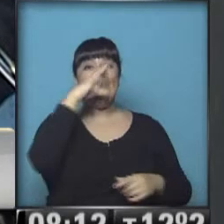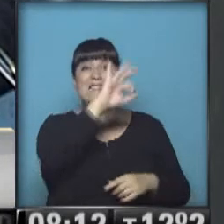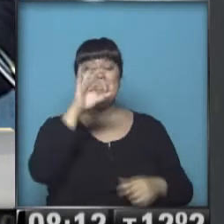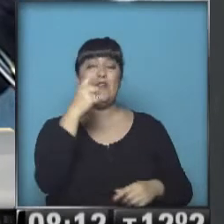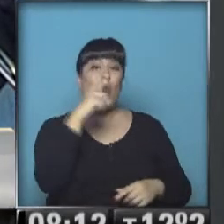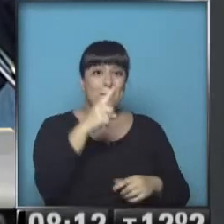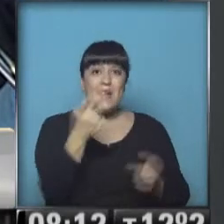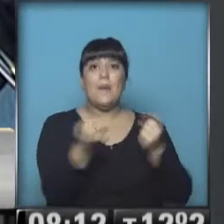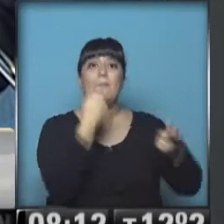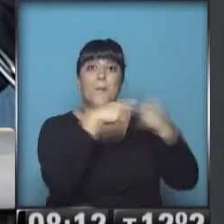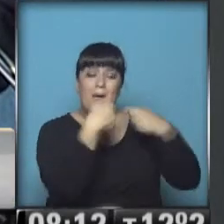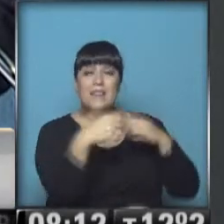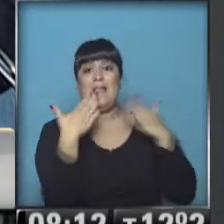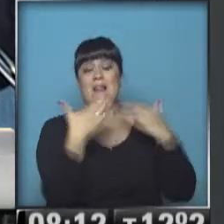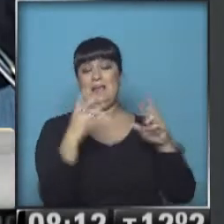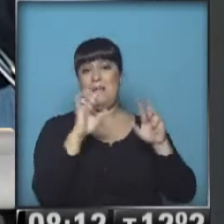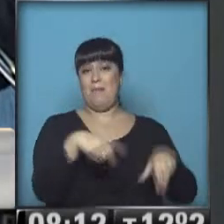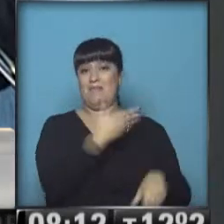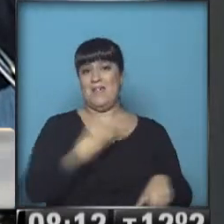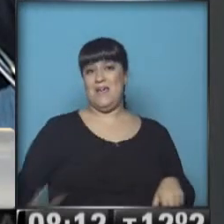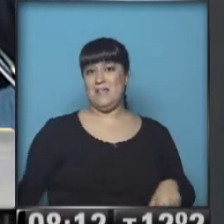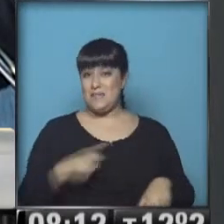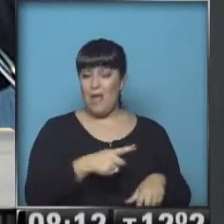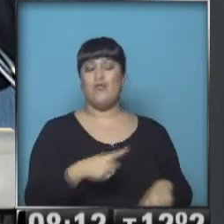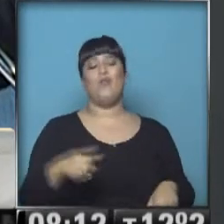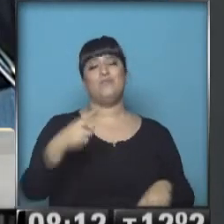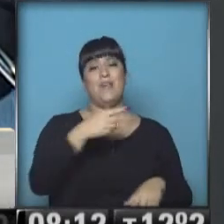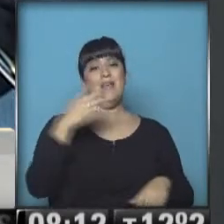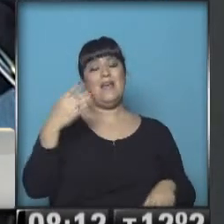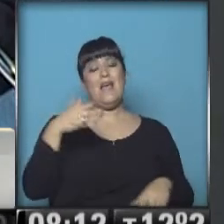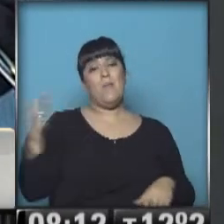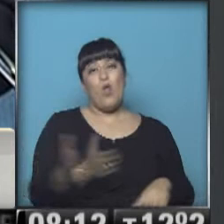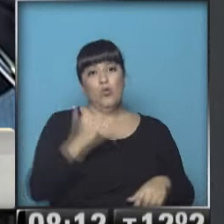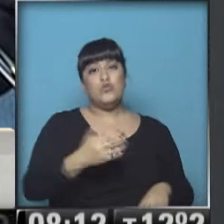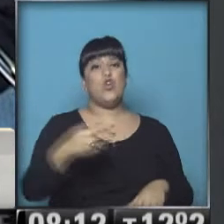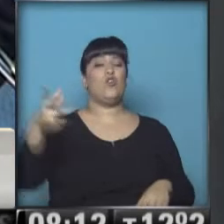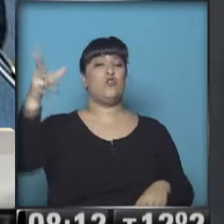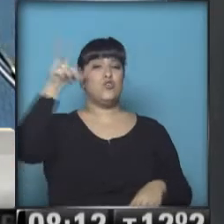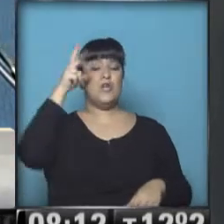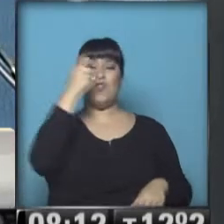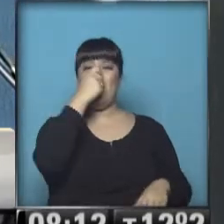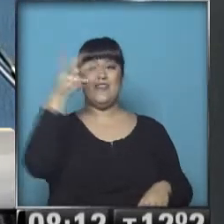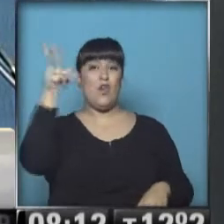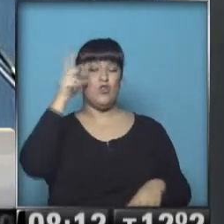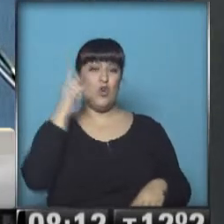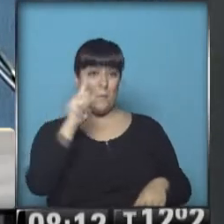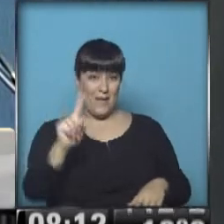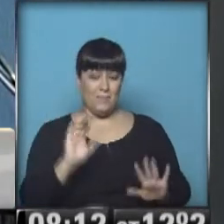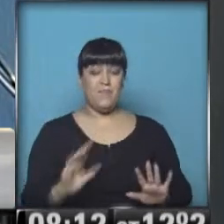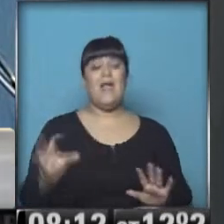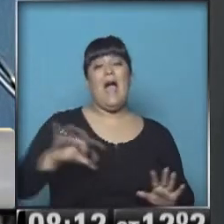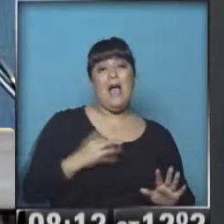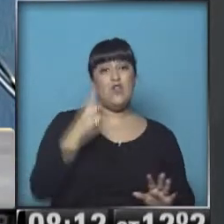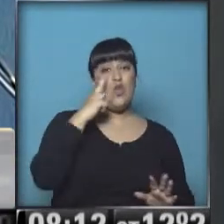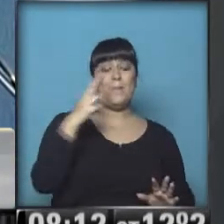usted sabe que la producción nacional en el año 2011 fue 828 mil vehículos en el año 2013